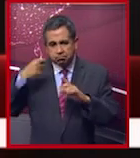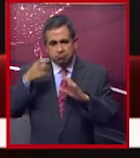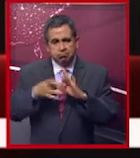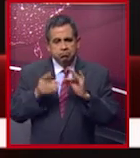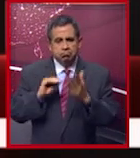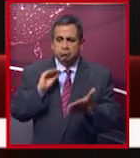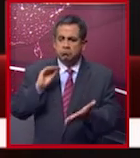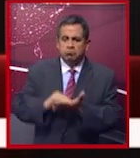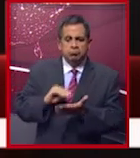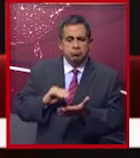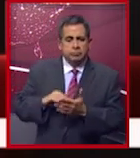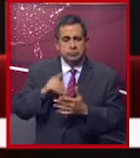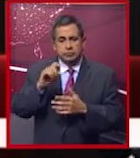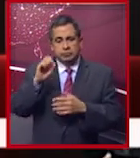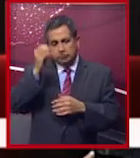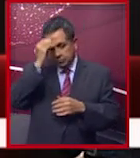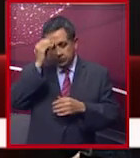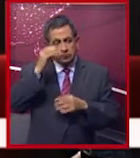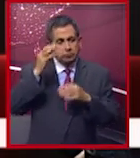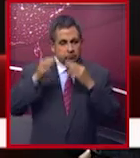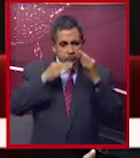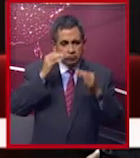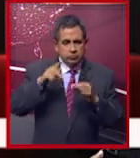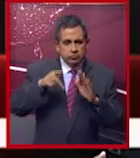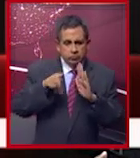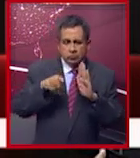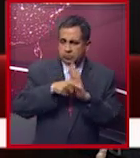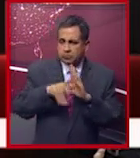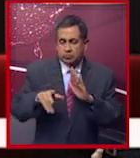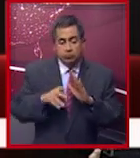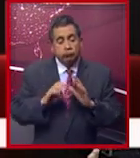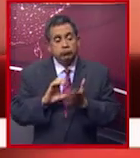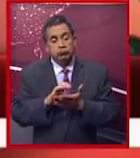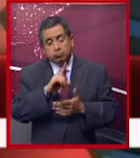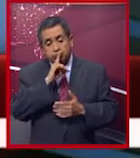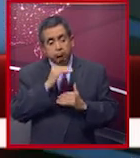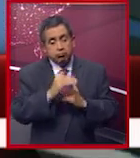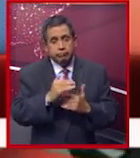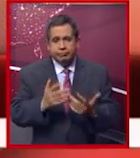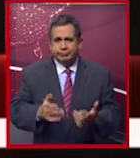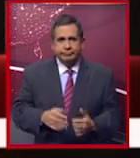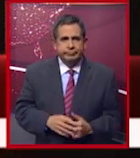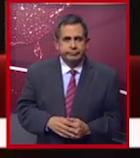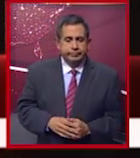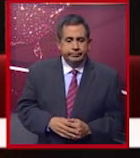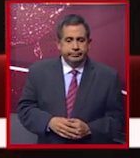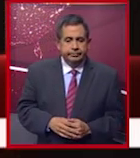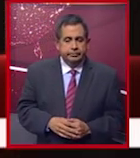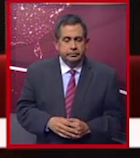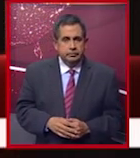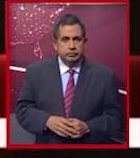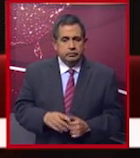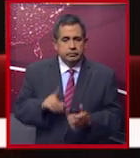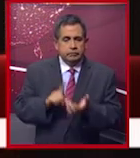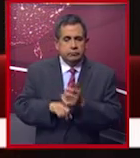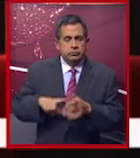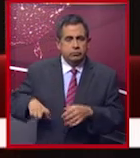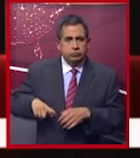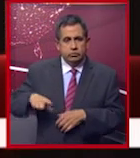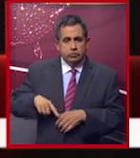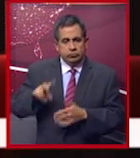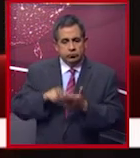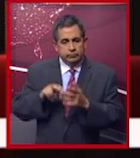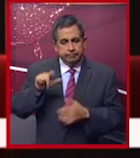influir en su opinión, para coartar la libertad de expresión. Tan solo en el 2017,